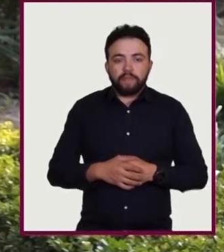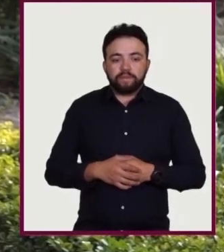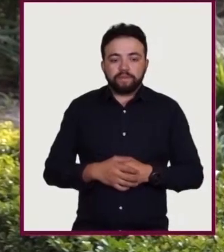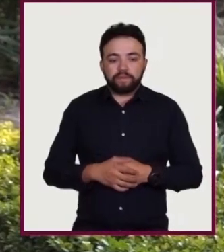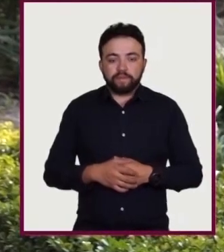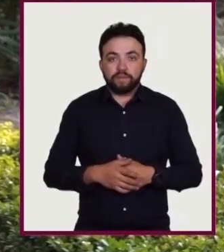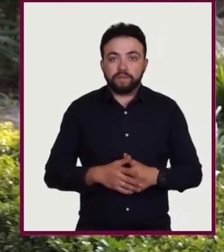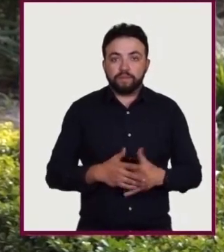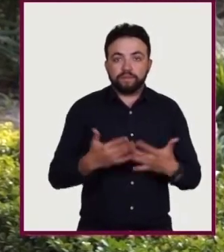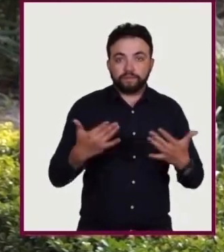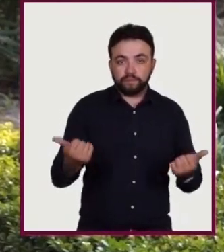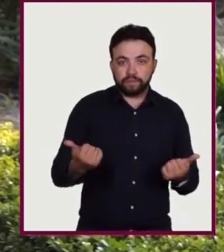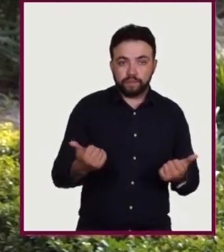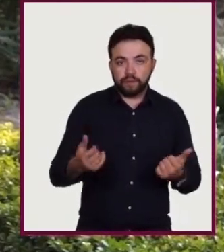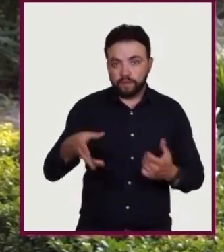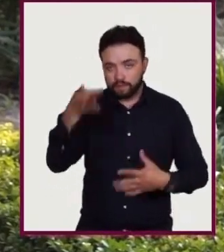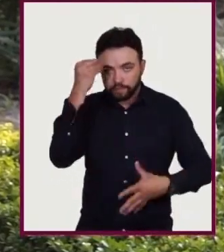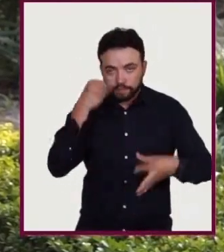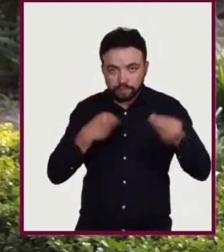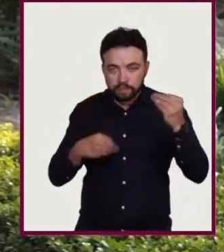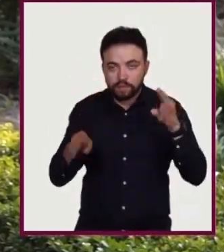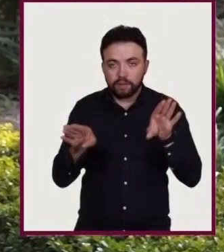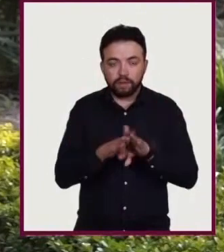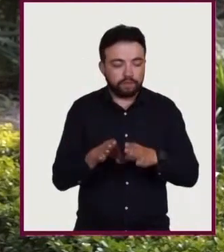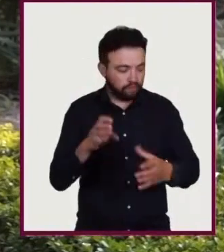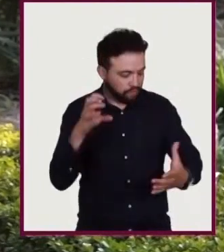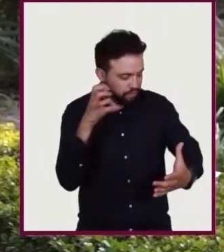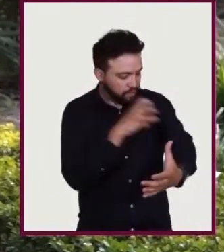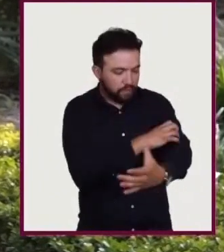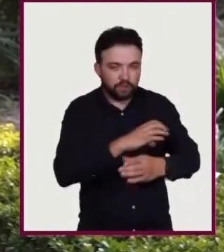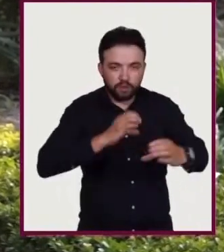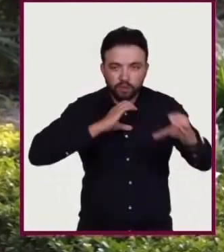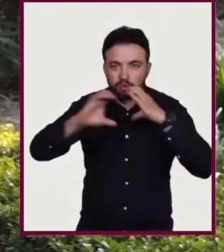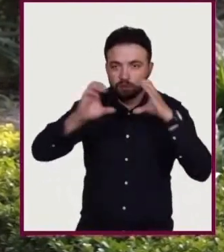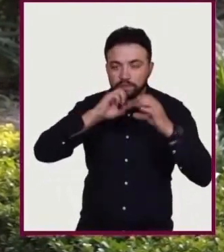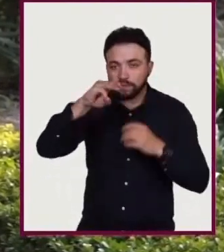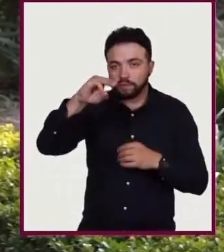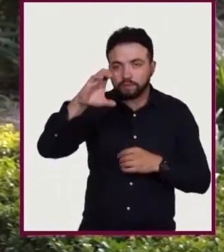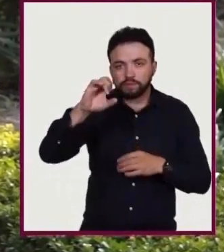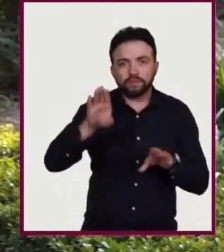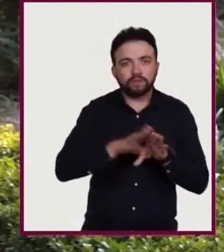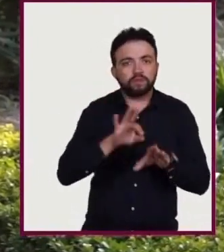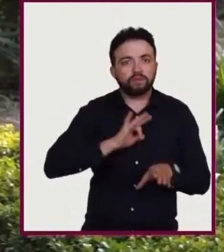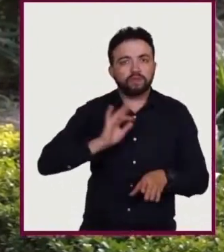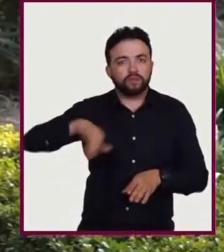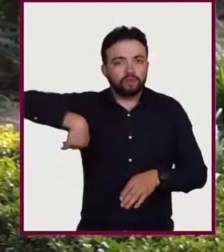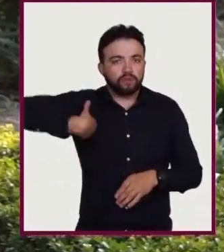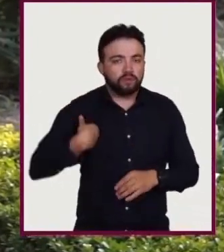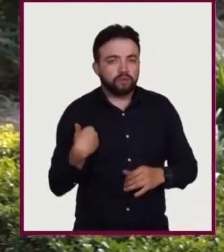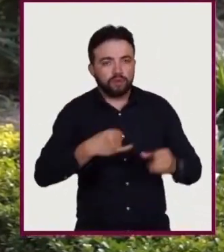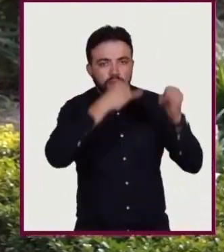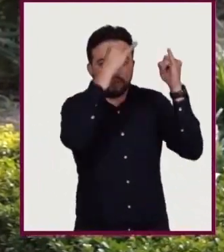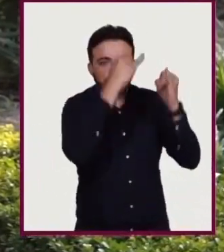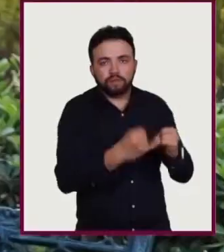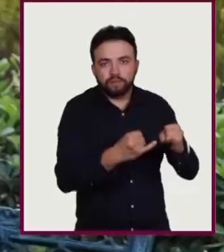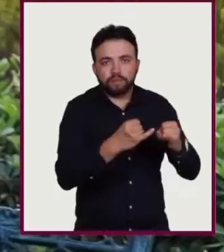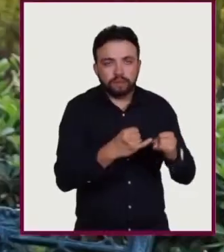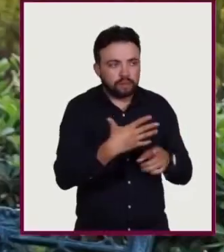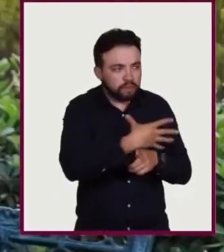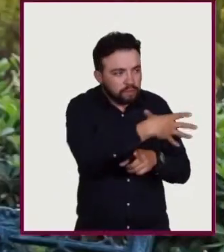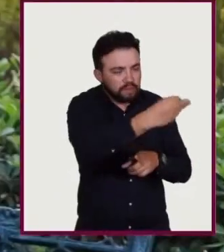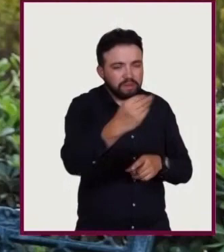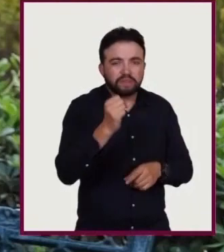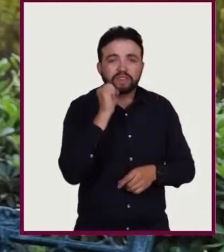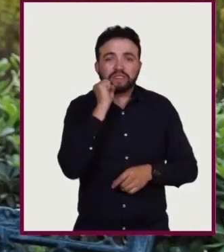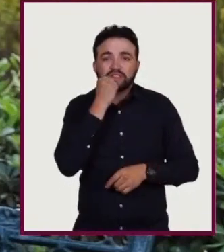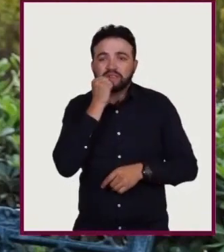Hemos aprendido todo el poder de comunicación que tiene un meme y la cantidad de información que guarda una imagen, que transmite en segundos. También